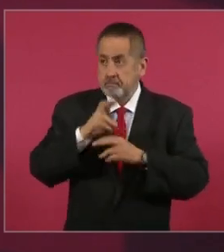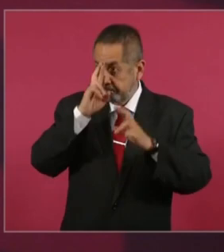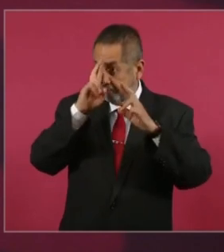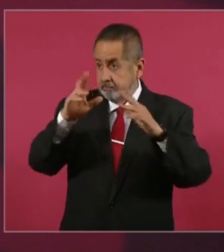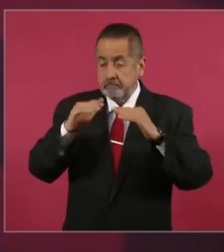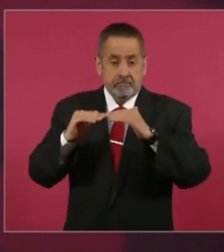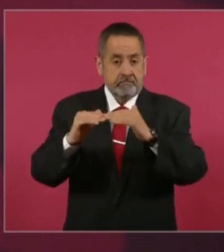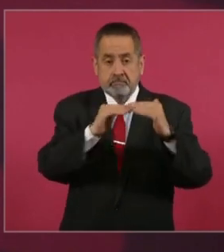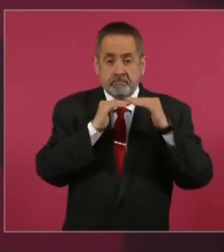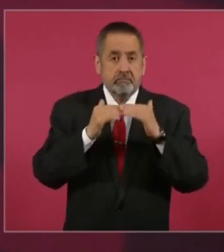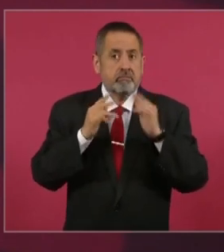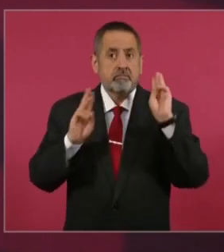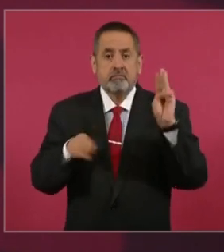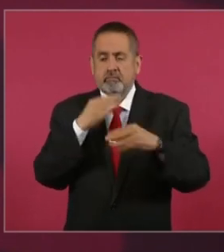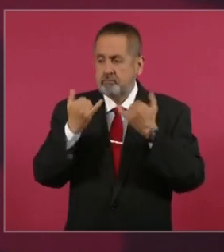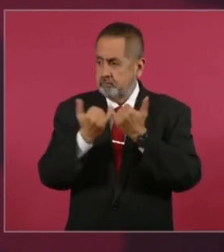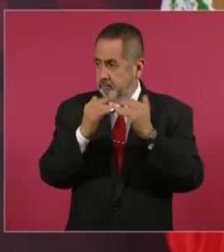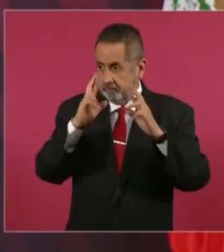gobiernos del mundo.